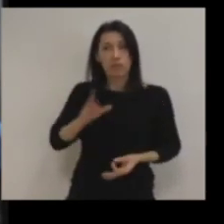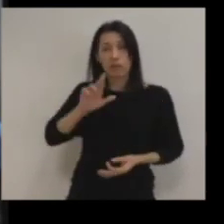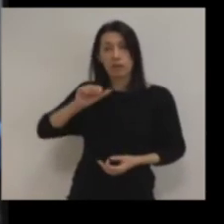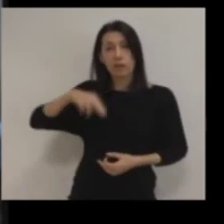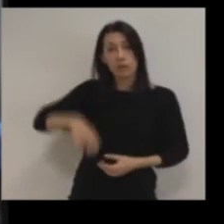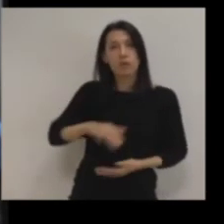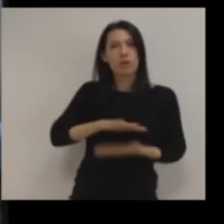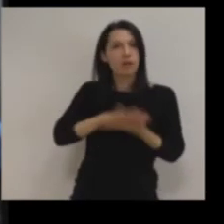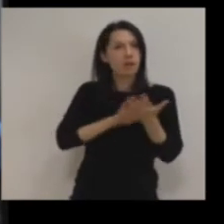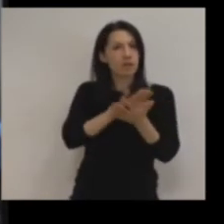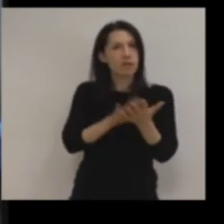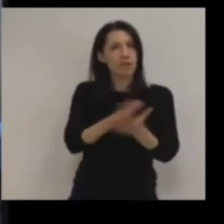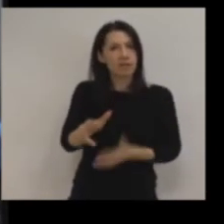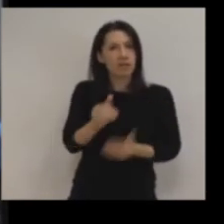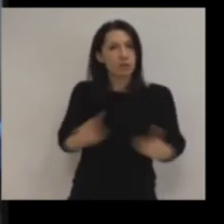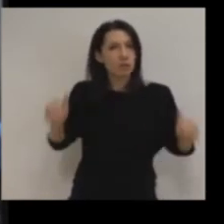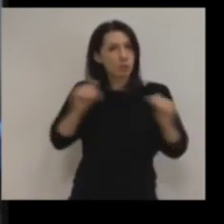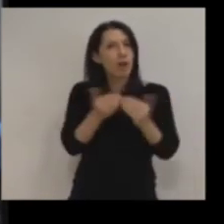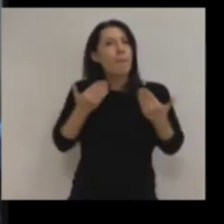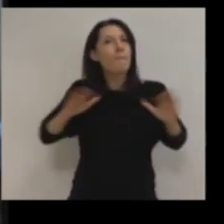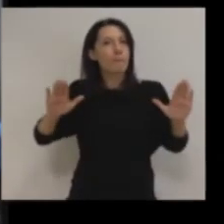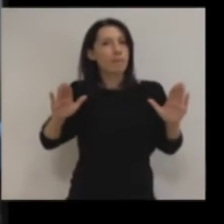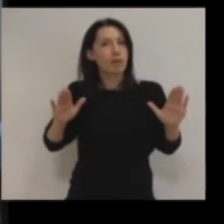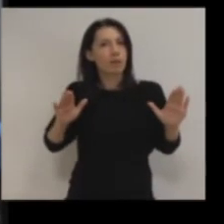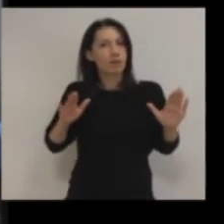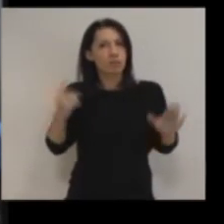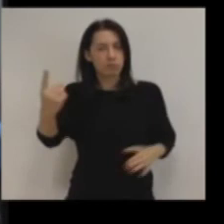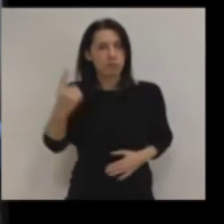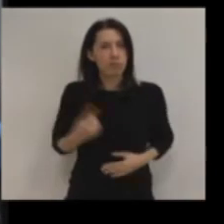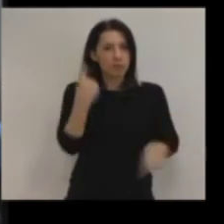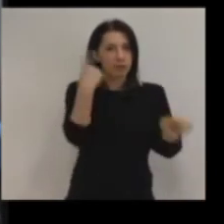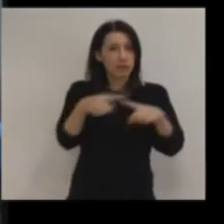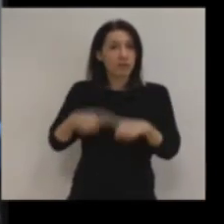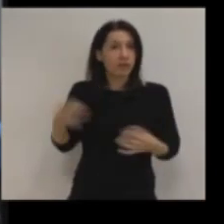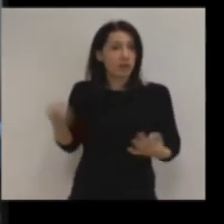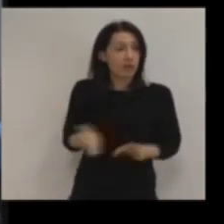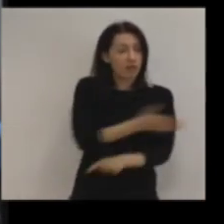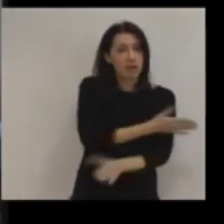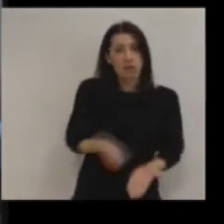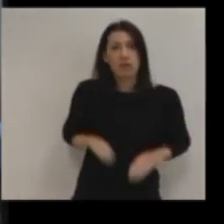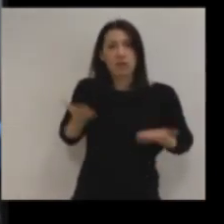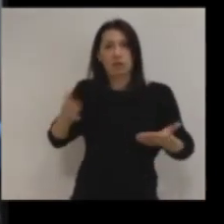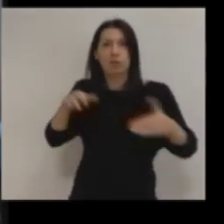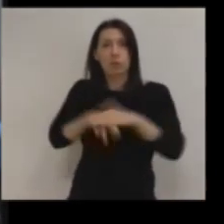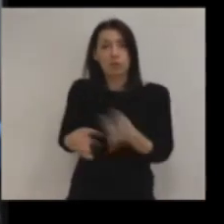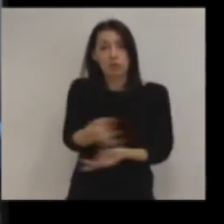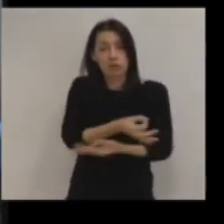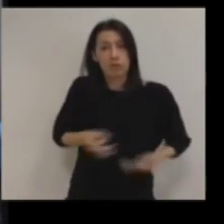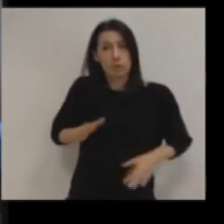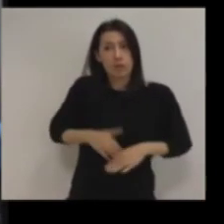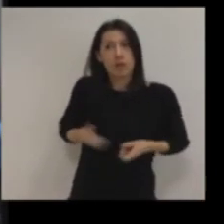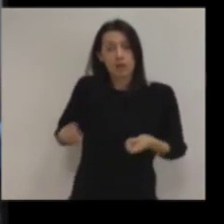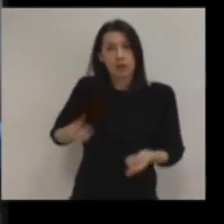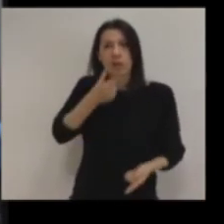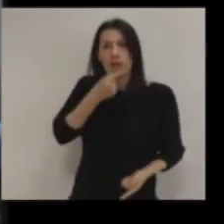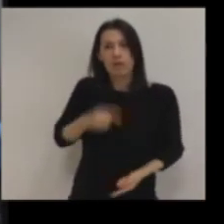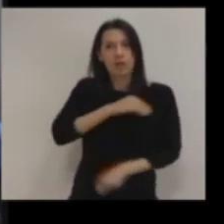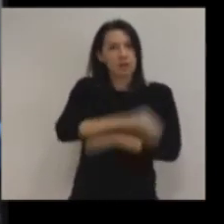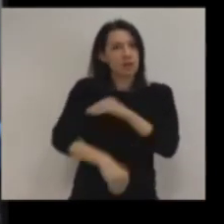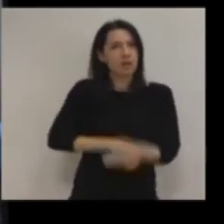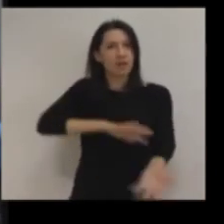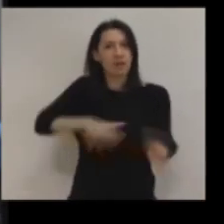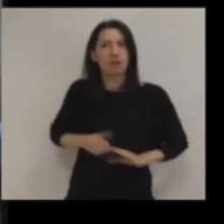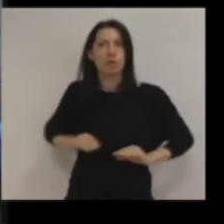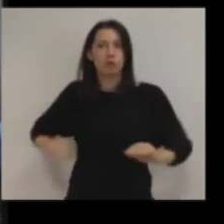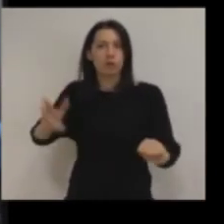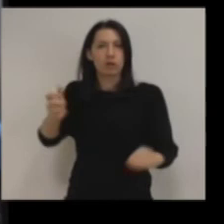derechos, pero somos diferentes, por lo que tenemos que poner los medios adecuados para facilitar el ejercicio de ese derecho,